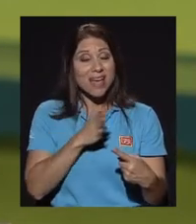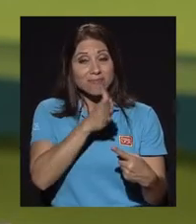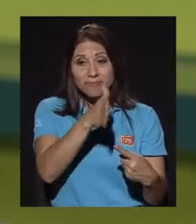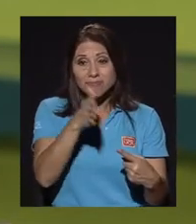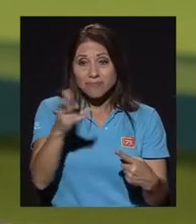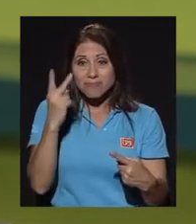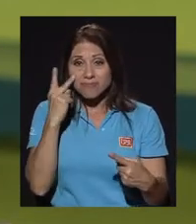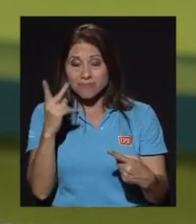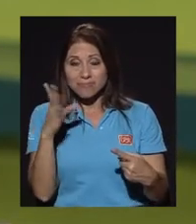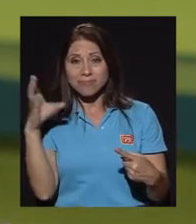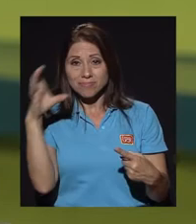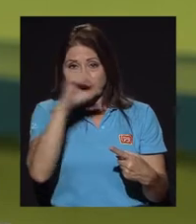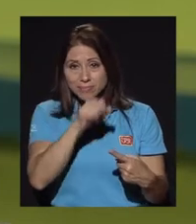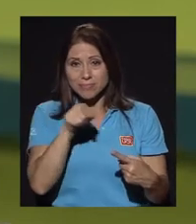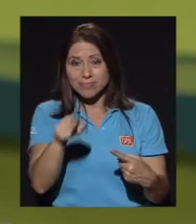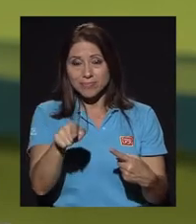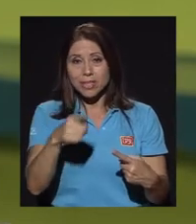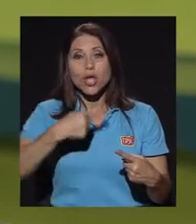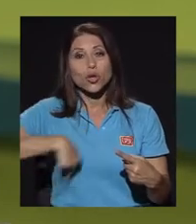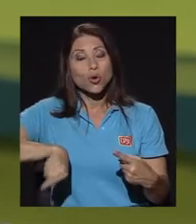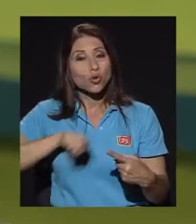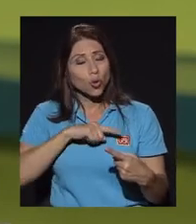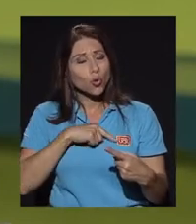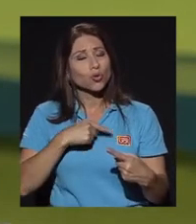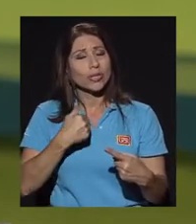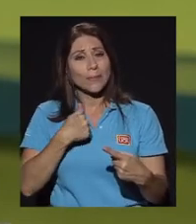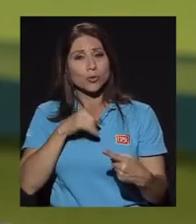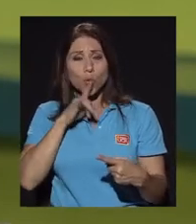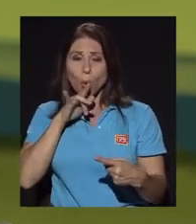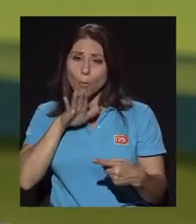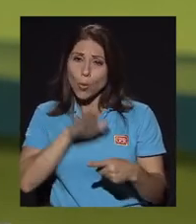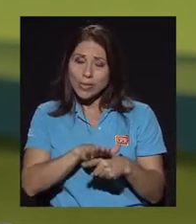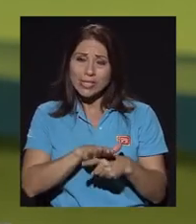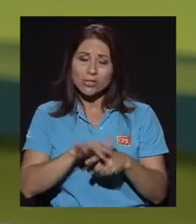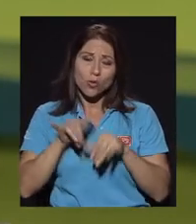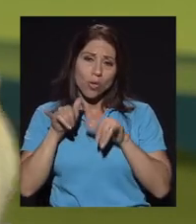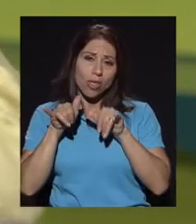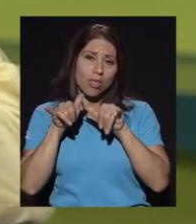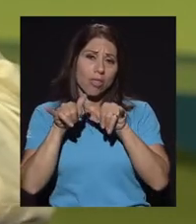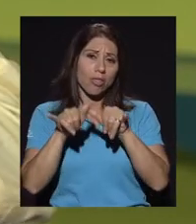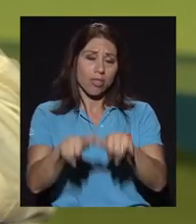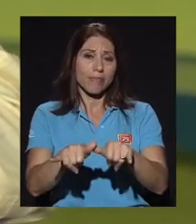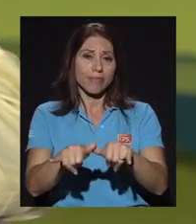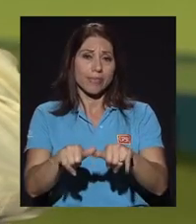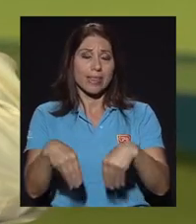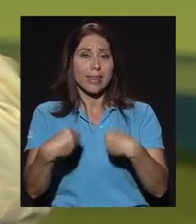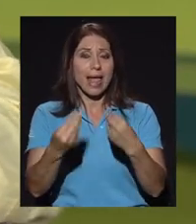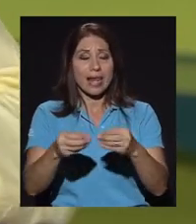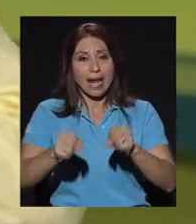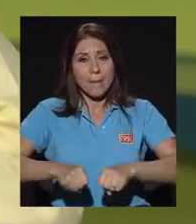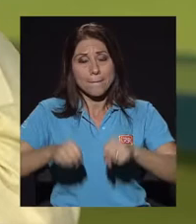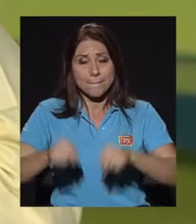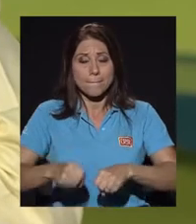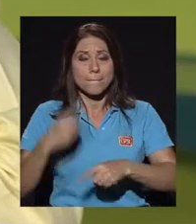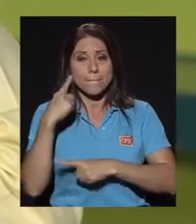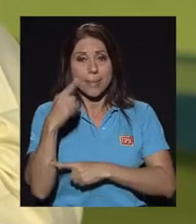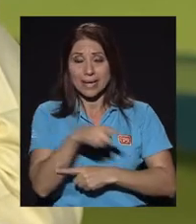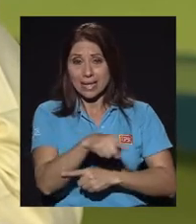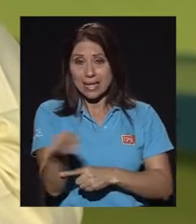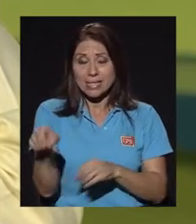de parte nuestra hay un compromiso pues permanente de darle las capacidades a esta empleada para que se